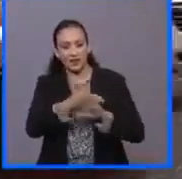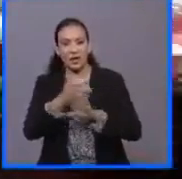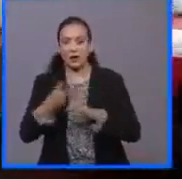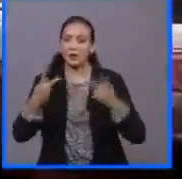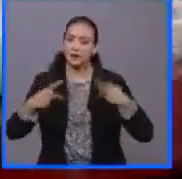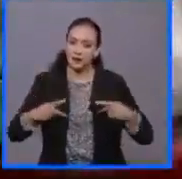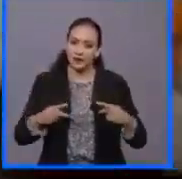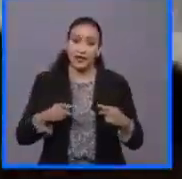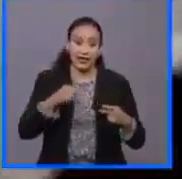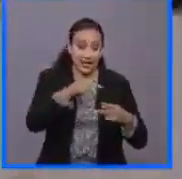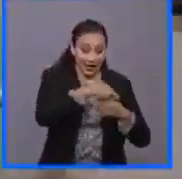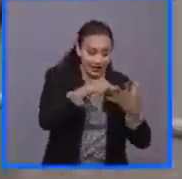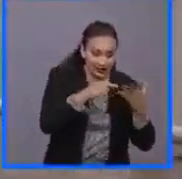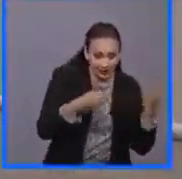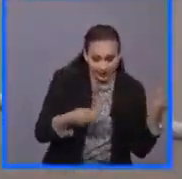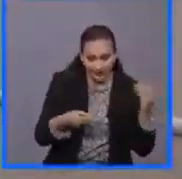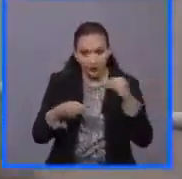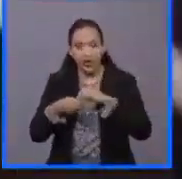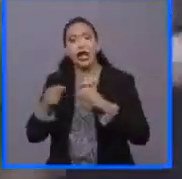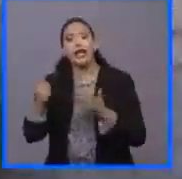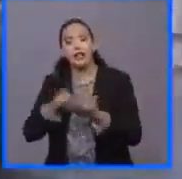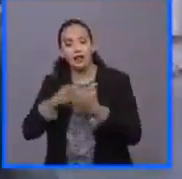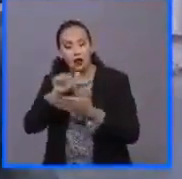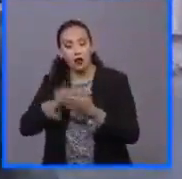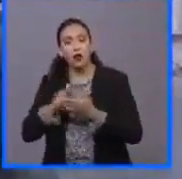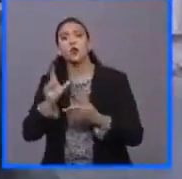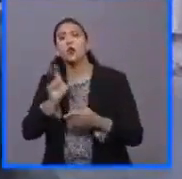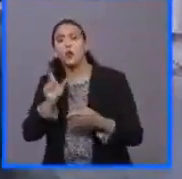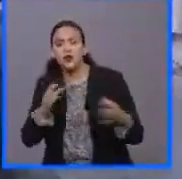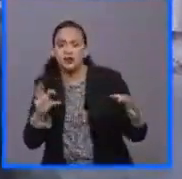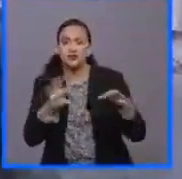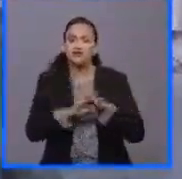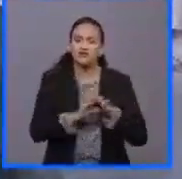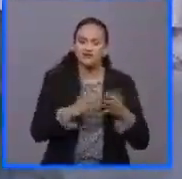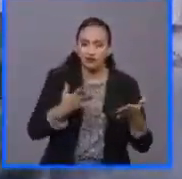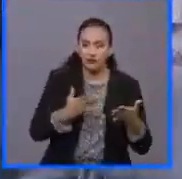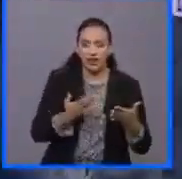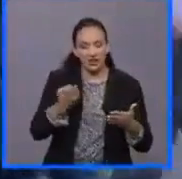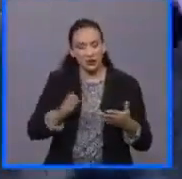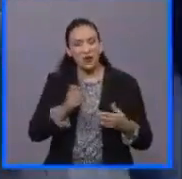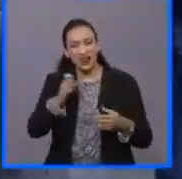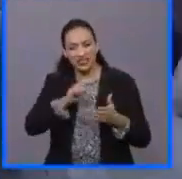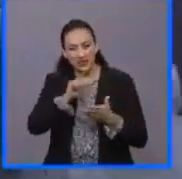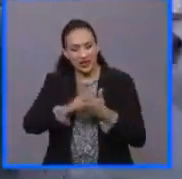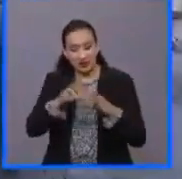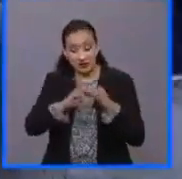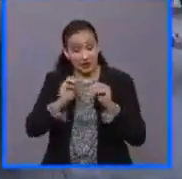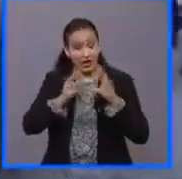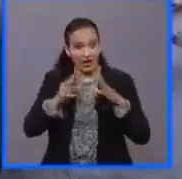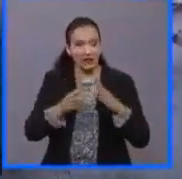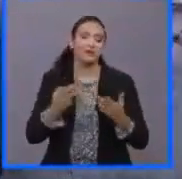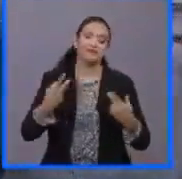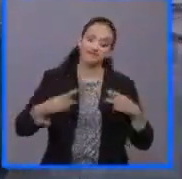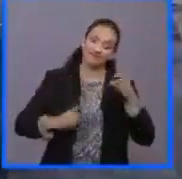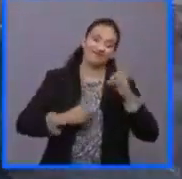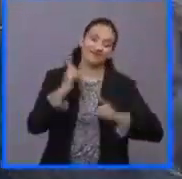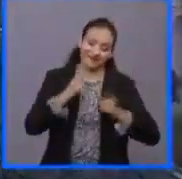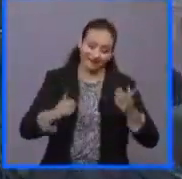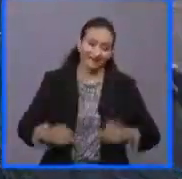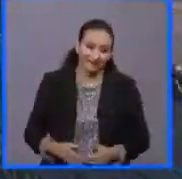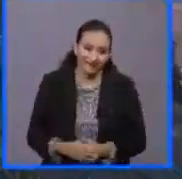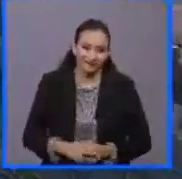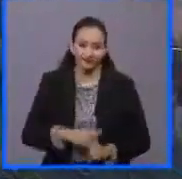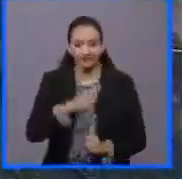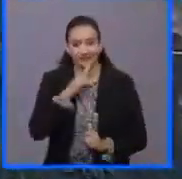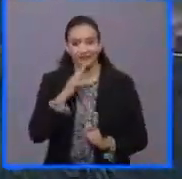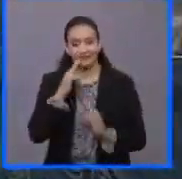en la hipótesis de agredir verbalmente, lo que generaba incertidumbre jurídica entre los gobernados. Con información